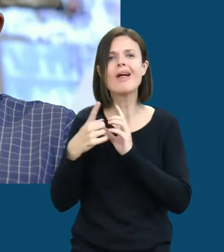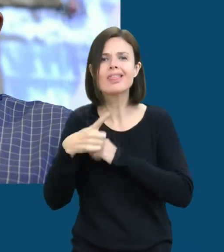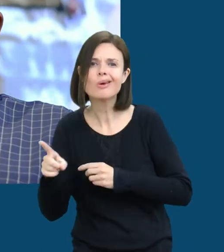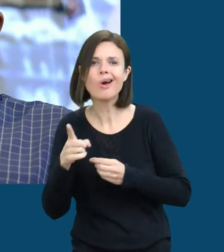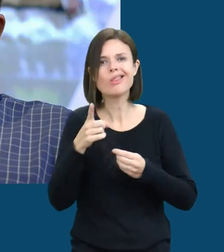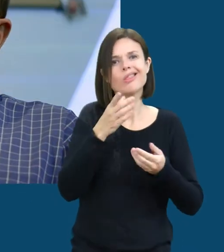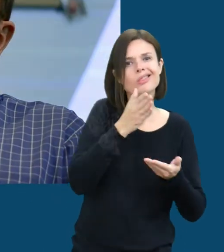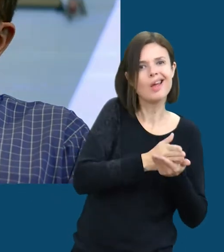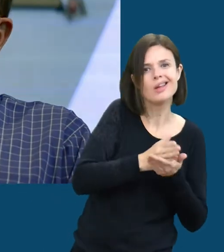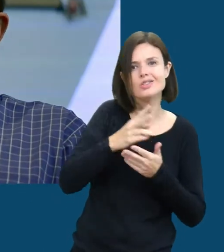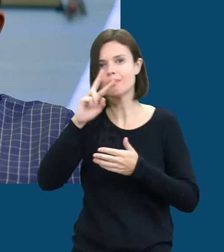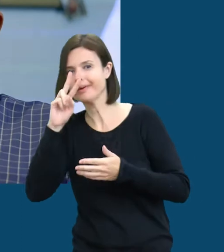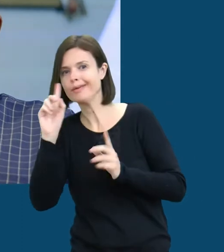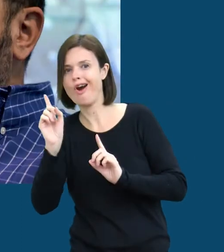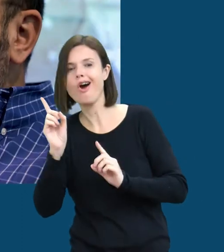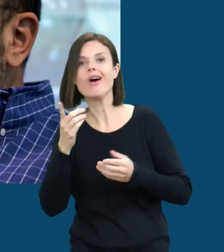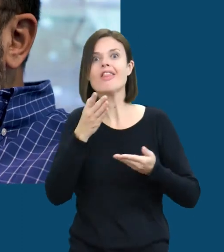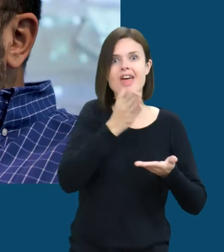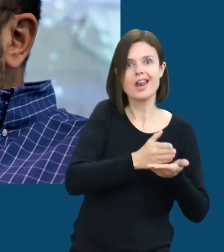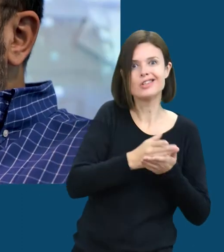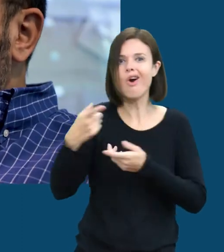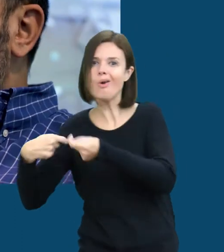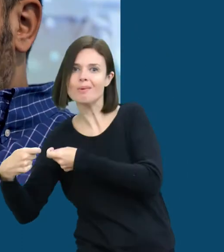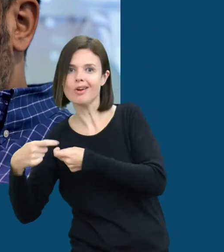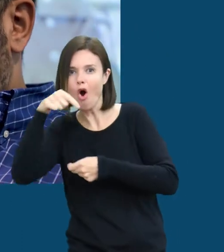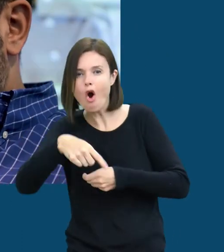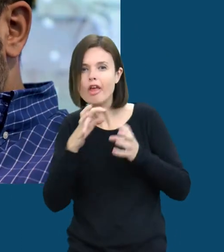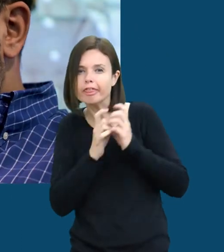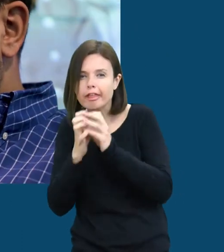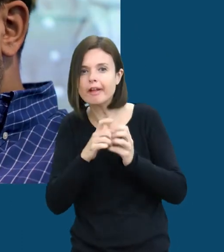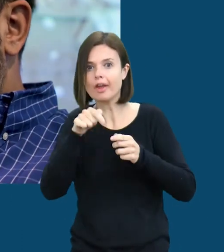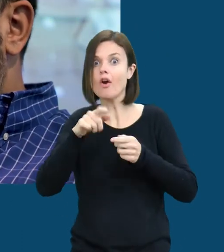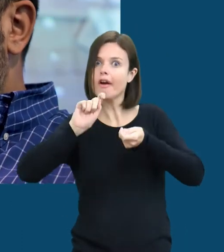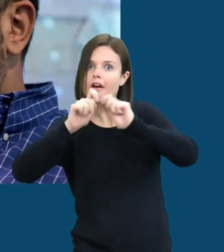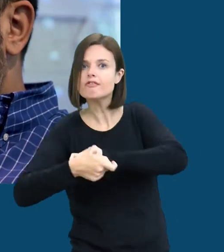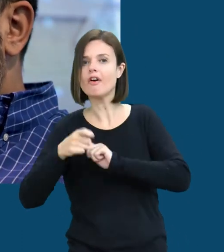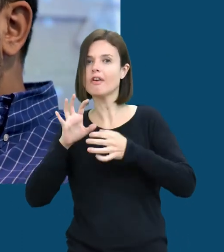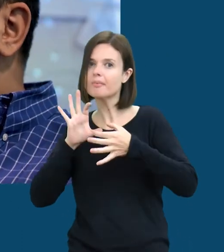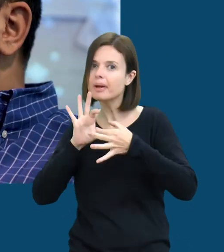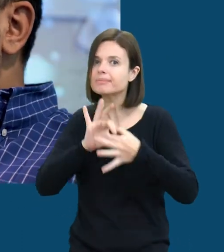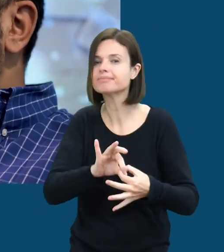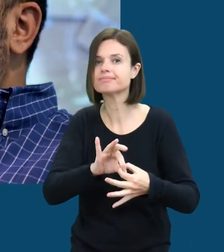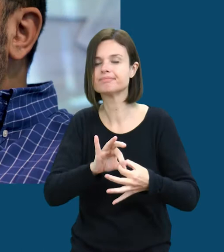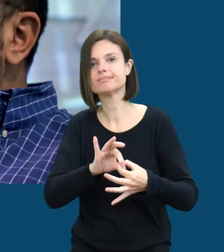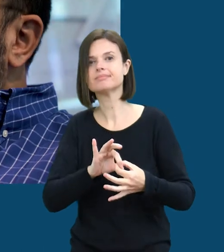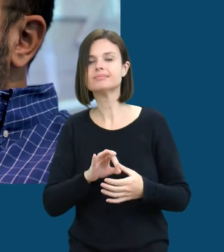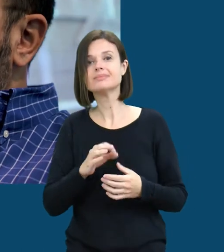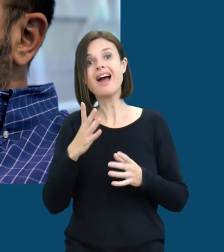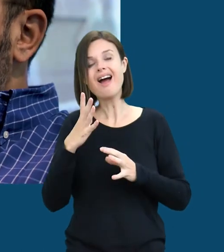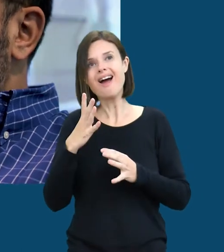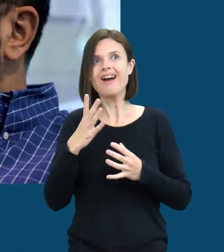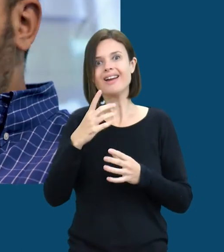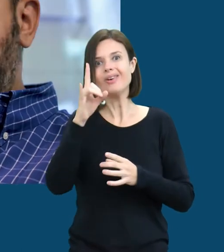un privilegio, sino si es un derecho o una mercancía. En ese debate la reforma tiene mucho que decir, ¿no? La reforma vuelve a recordar que si algo es